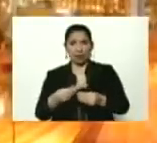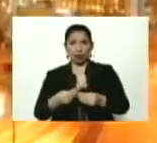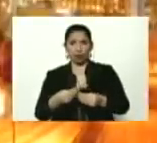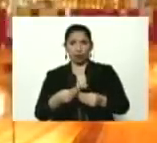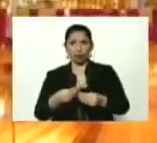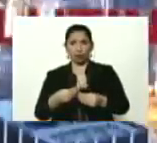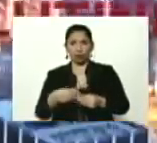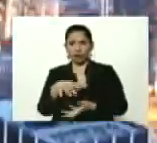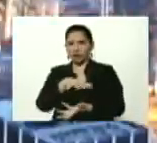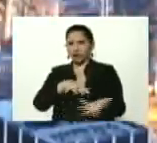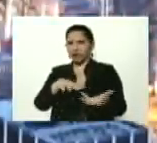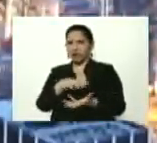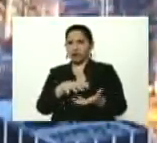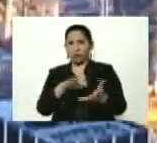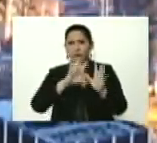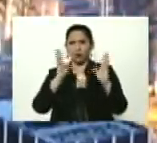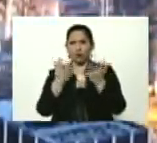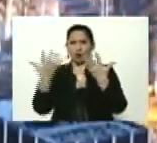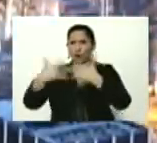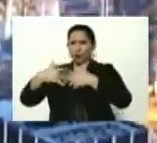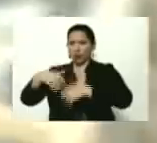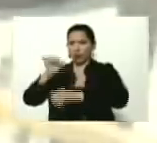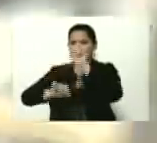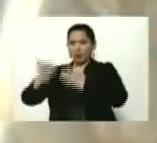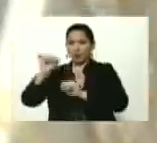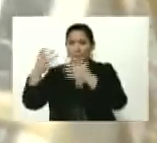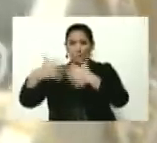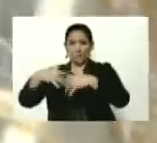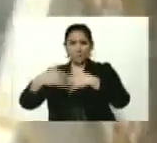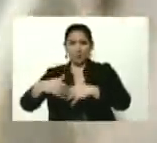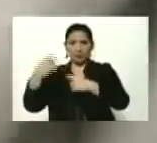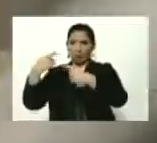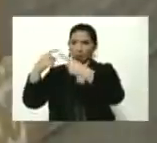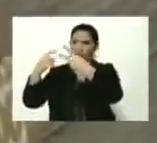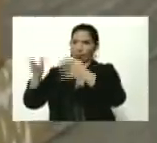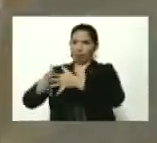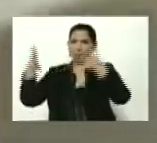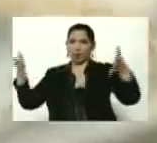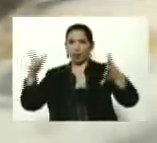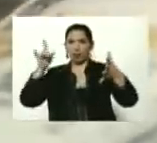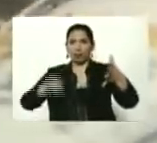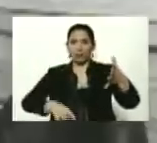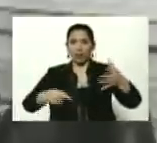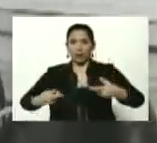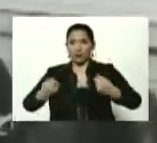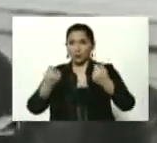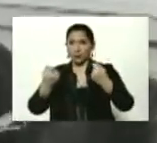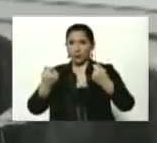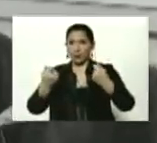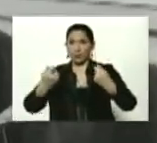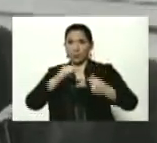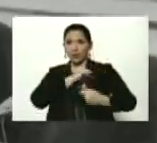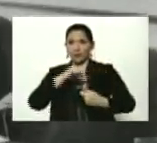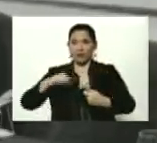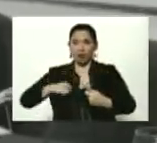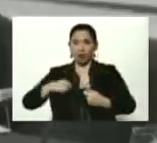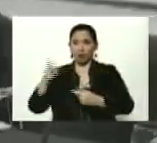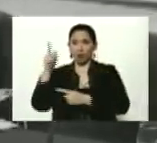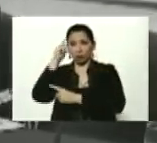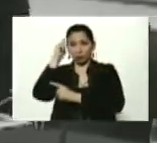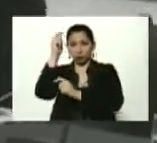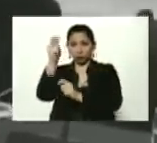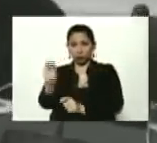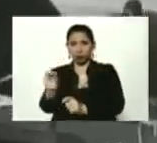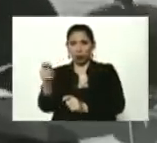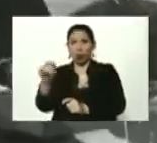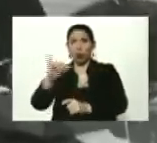tórrido mundo corporativo defendiendo a empresas multinacionales y al capital privado. Fue designado por Juan